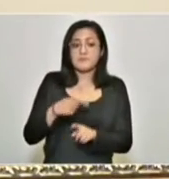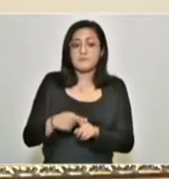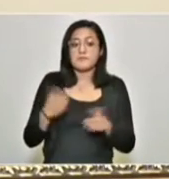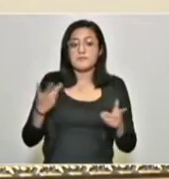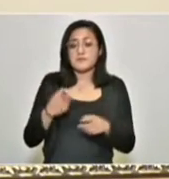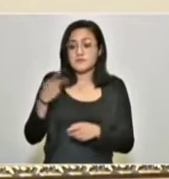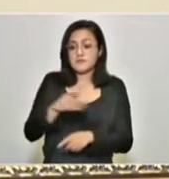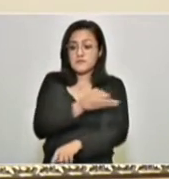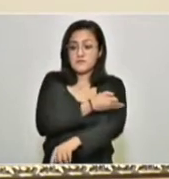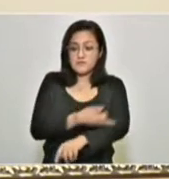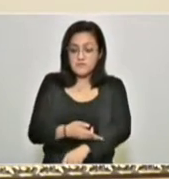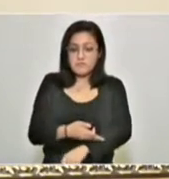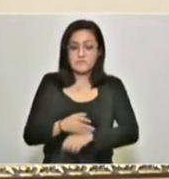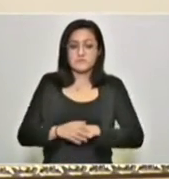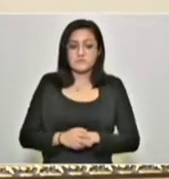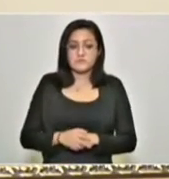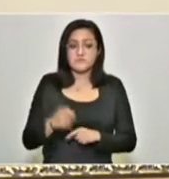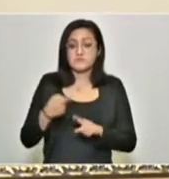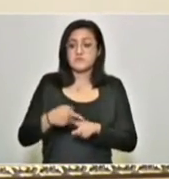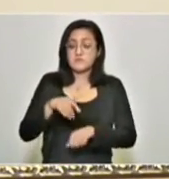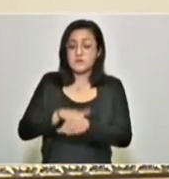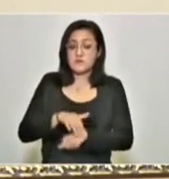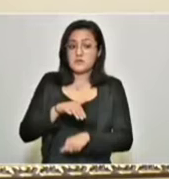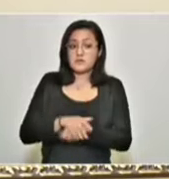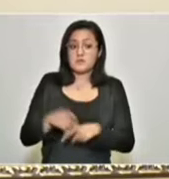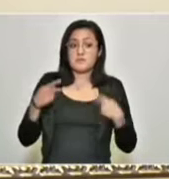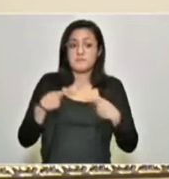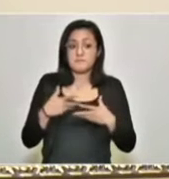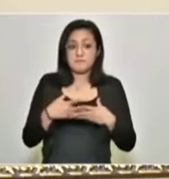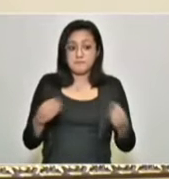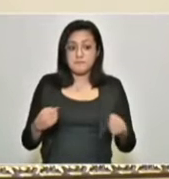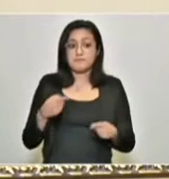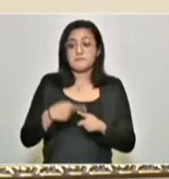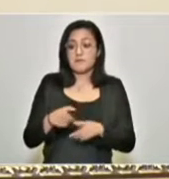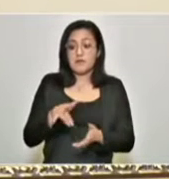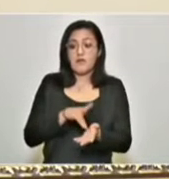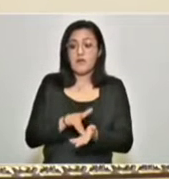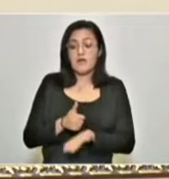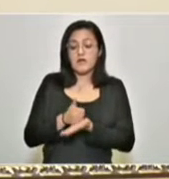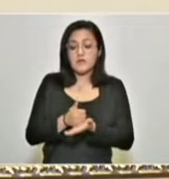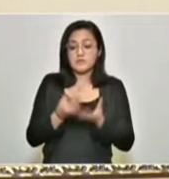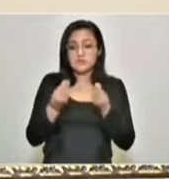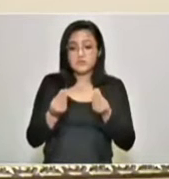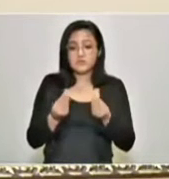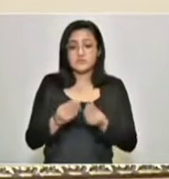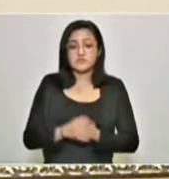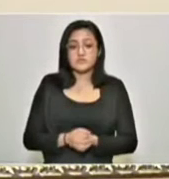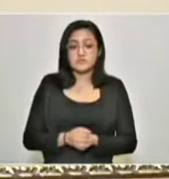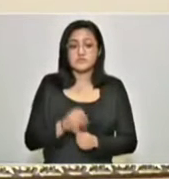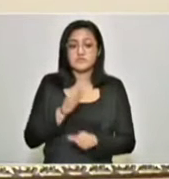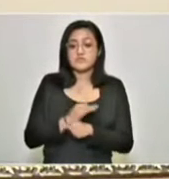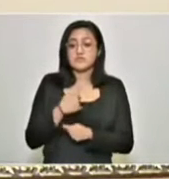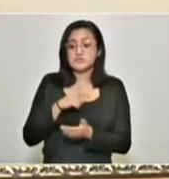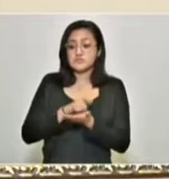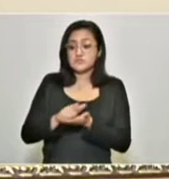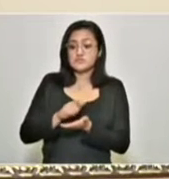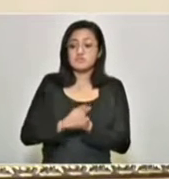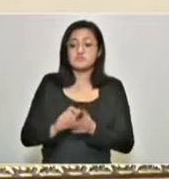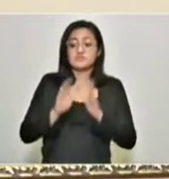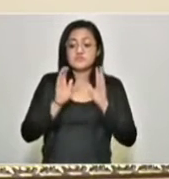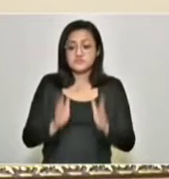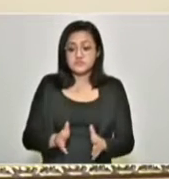los familiares, los amigos de los desaparecidos y los apoyamos. Hemos comprado,